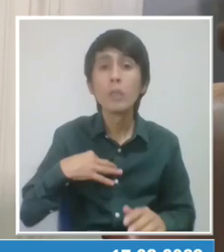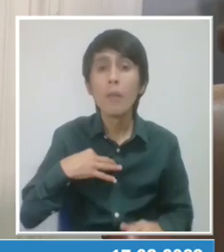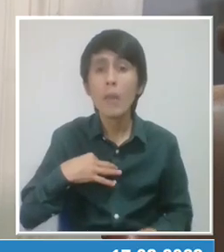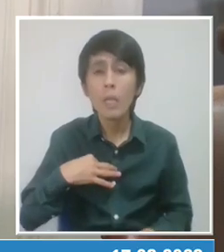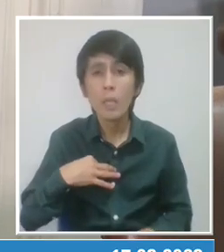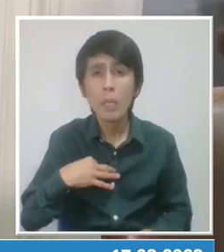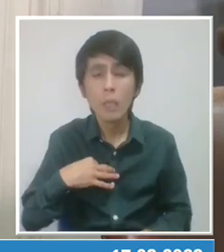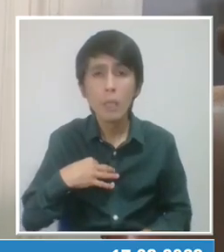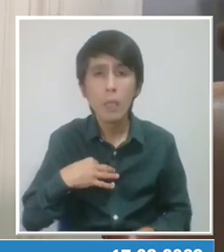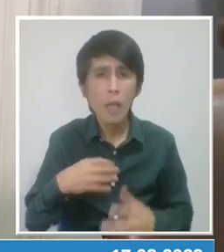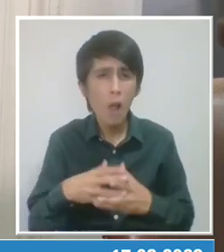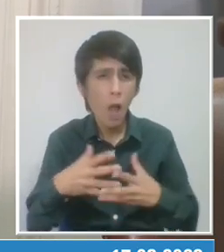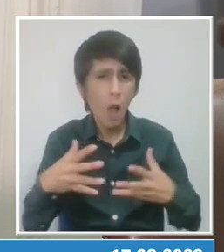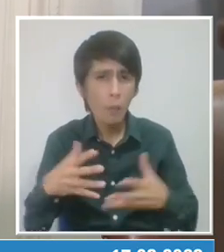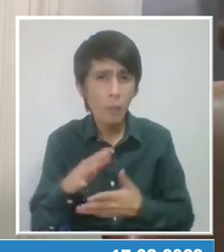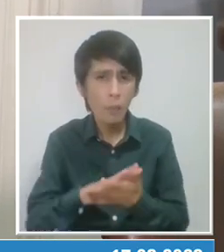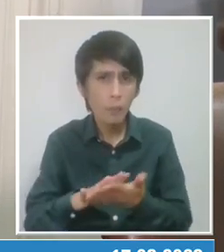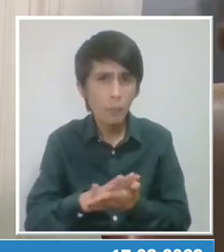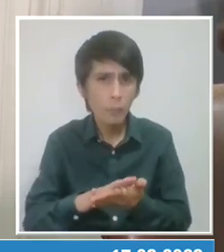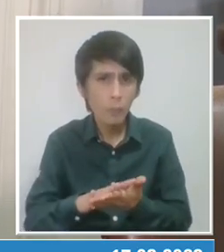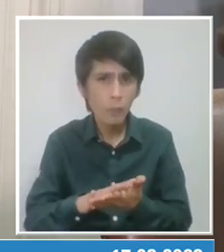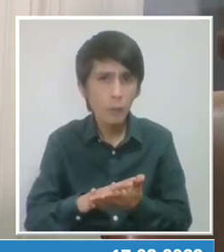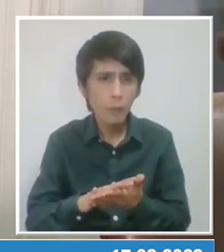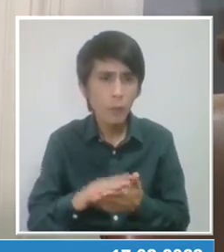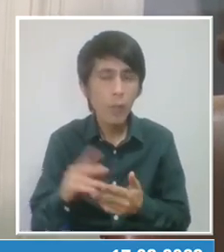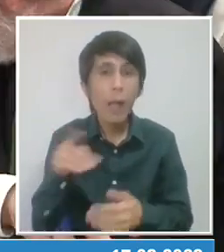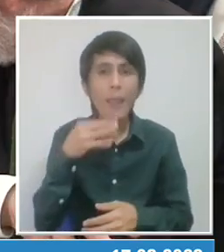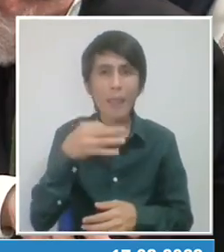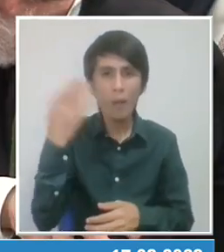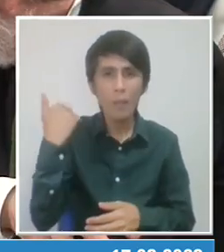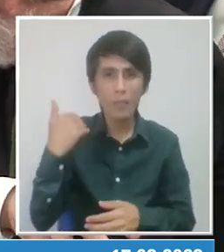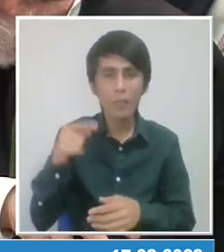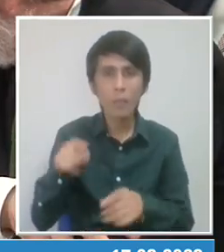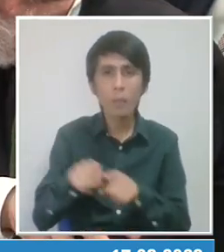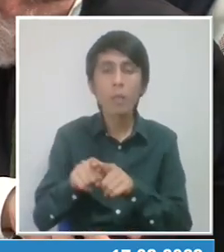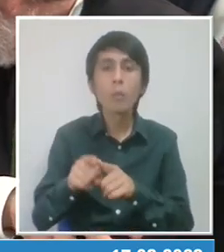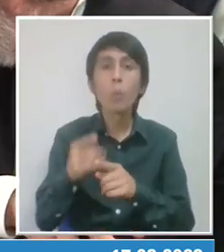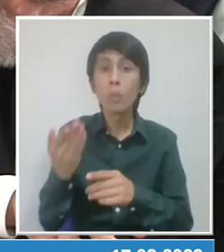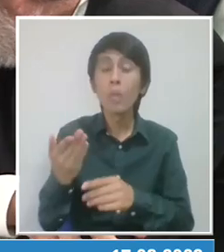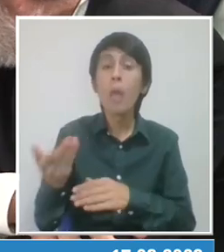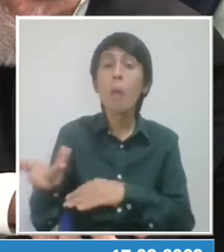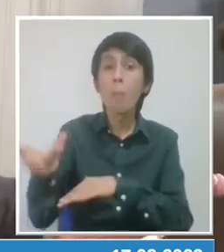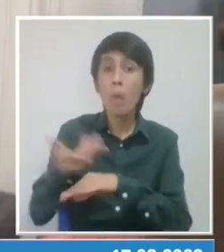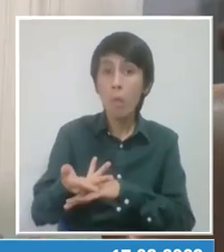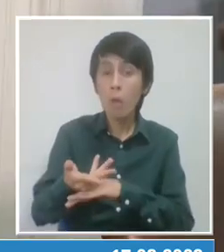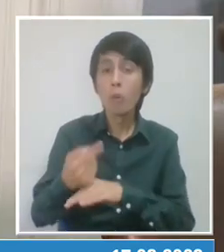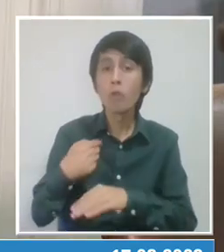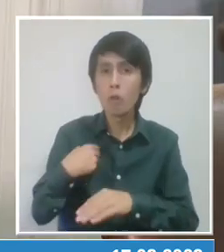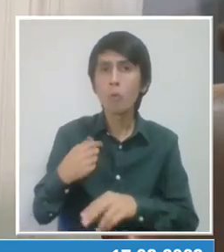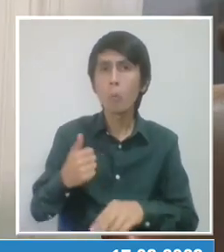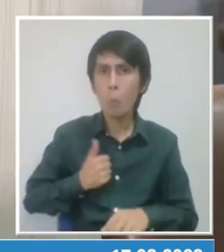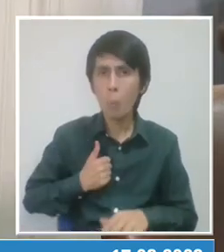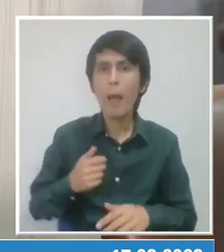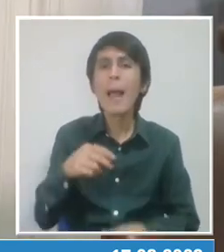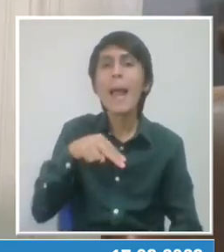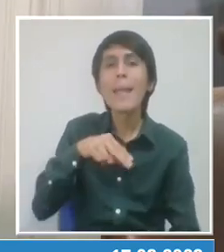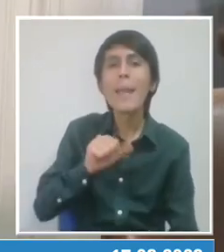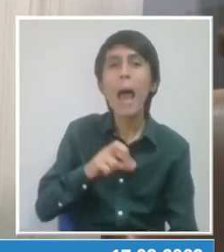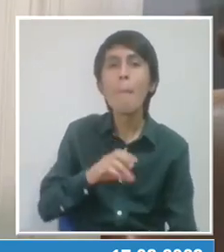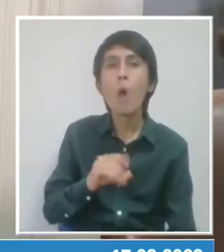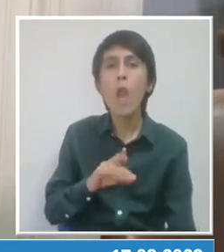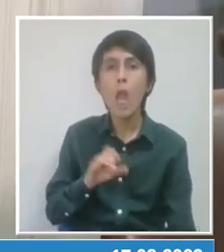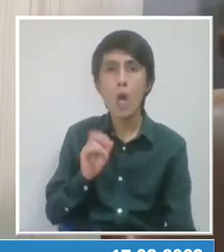dijo: Majestad, aquí cumplo el encargo que usted me hizo. ¿Cuál encargo?, le dice Napoleón, ¿no? Aquí traigo